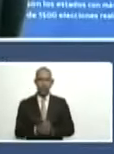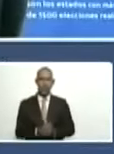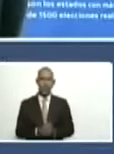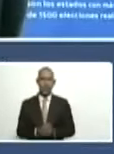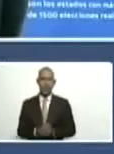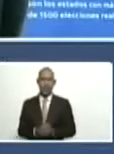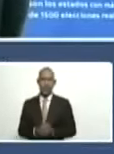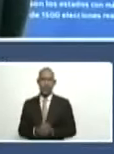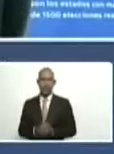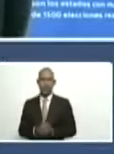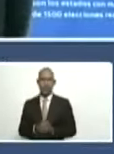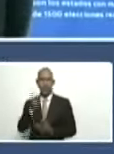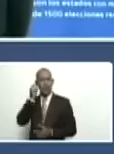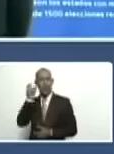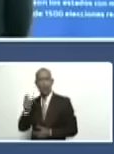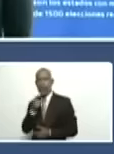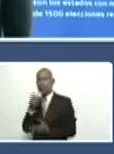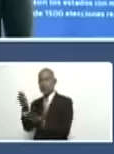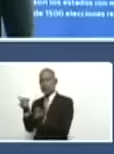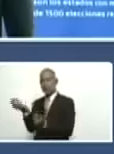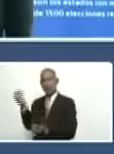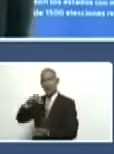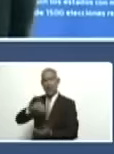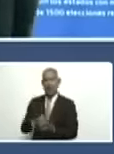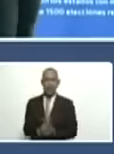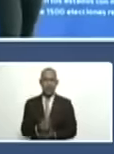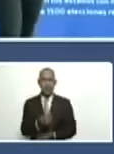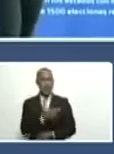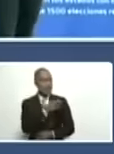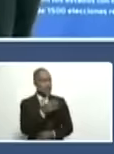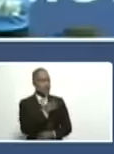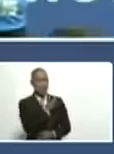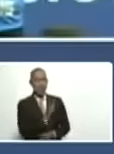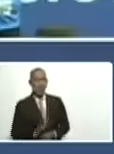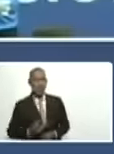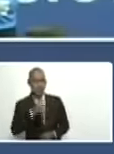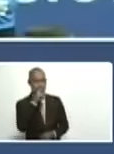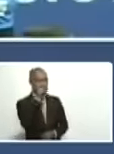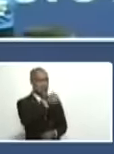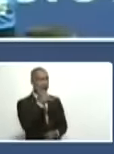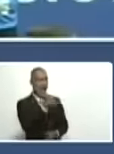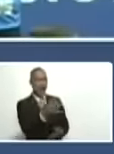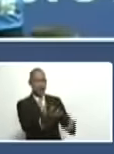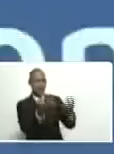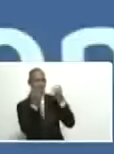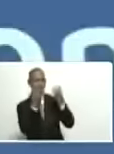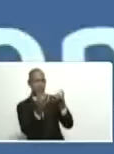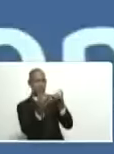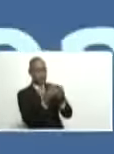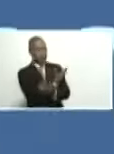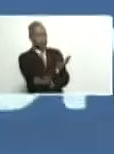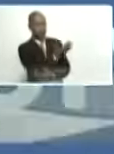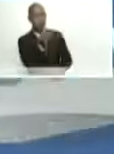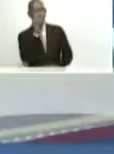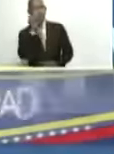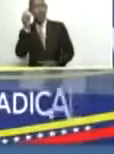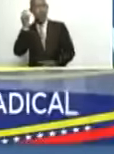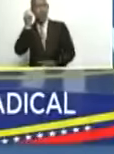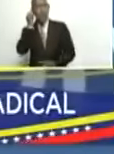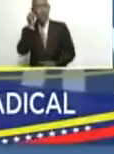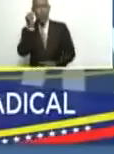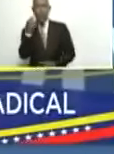¿Qué más me dices, Bárbara? Bueno, presidente, aquí hay un batallón de hombres y mujeres que, bueno, le